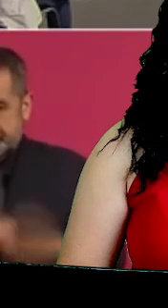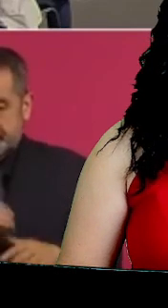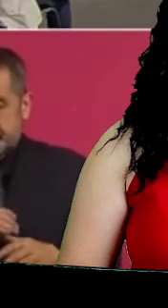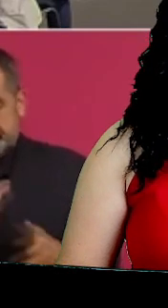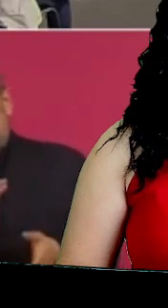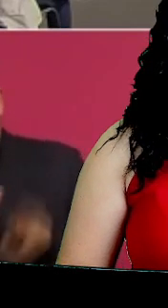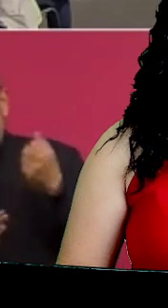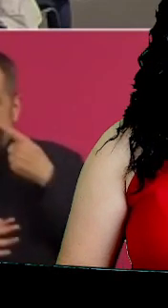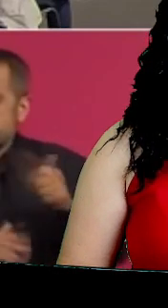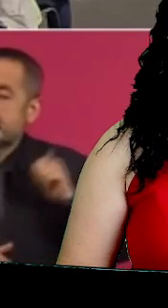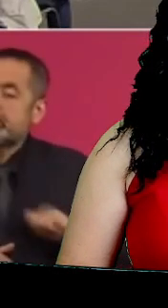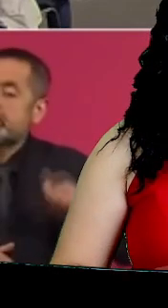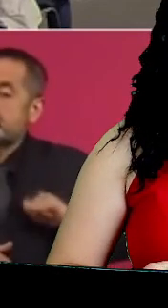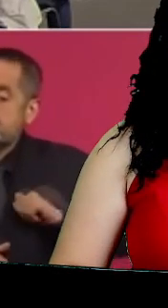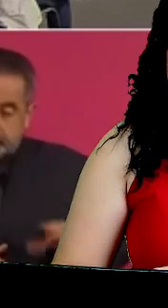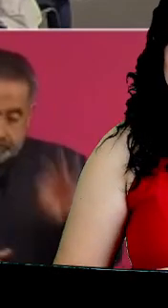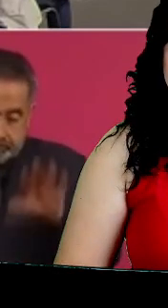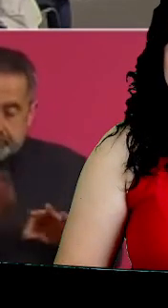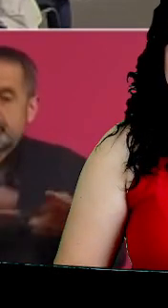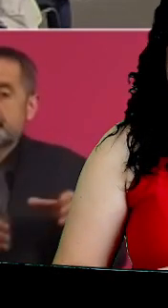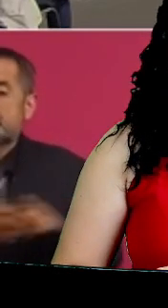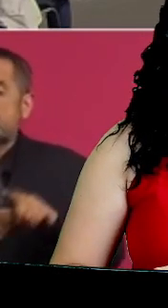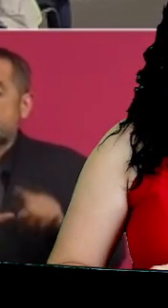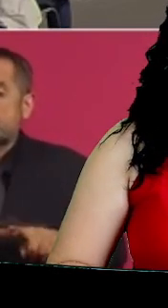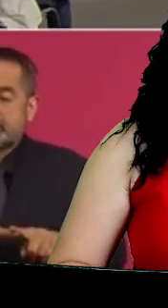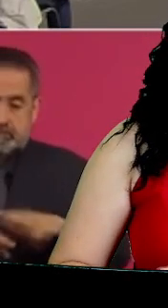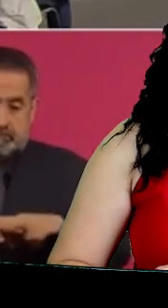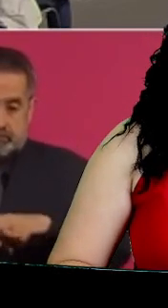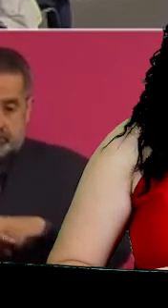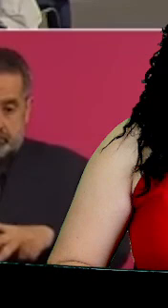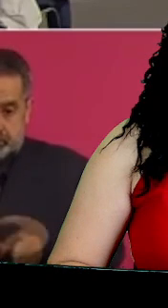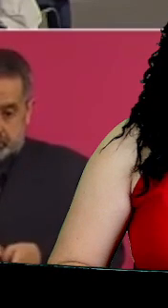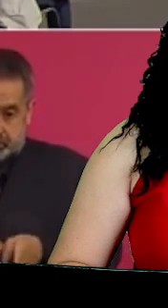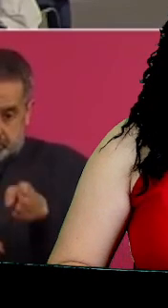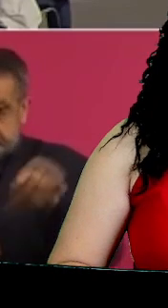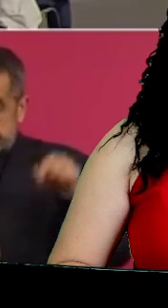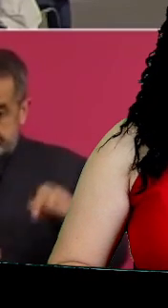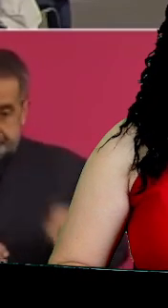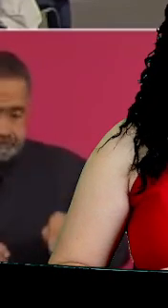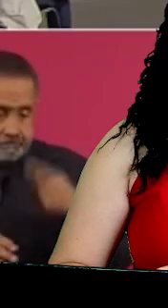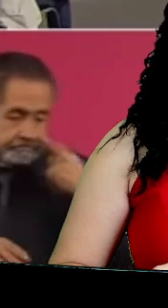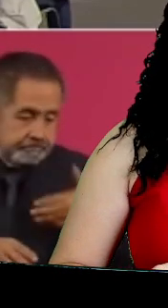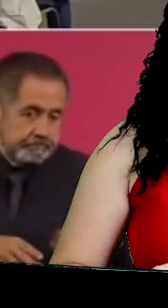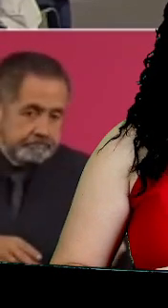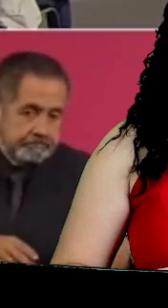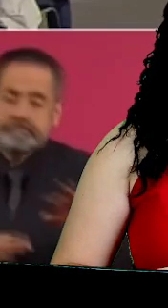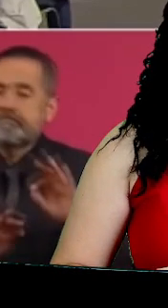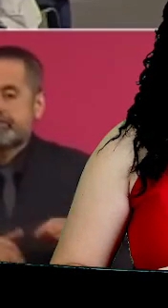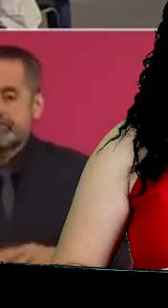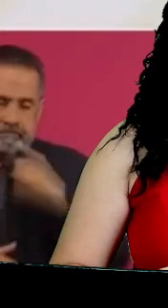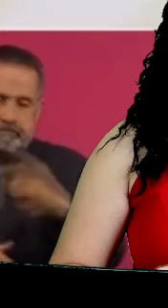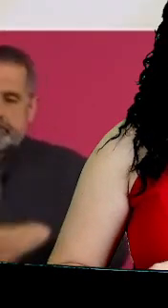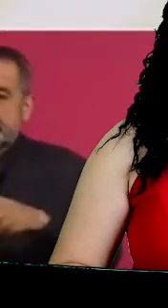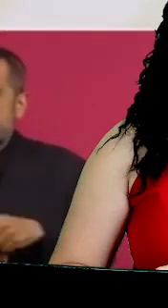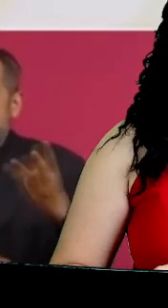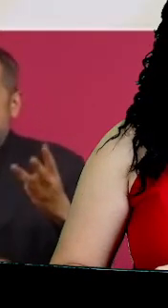material arqueológico que se ubica en los derechos de vía de estos tres tramos. Ya habíamos comentado que el tramo 3 es